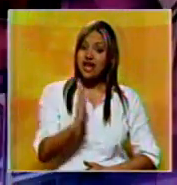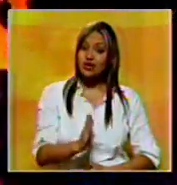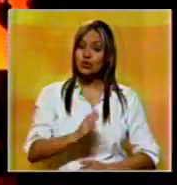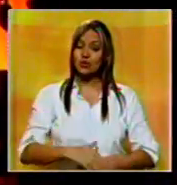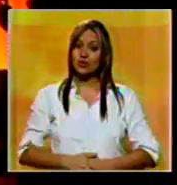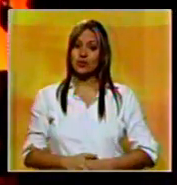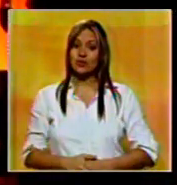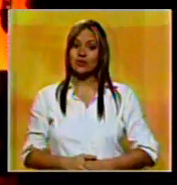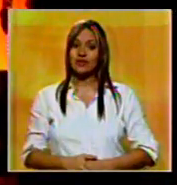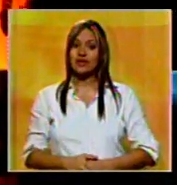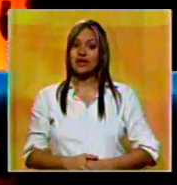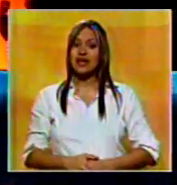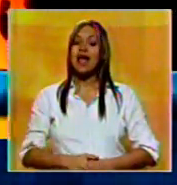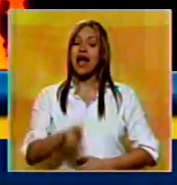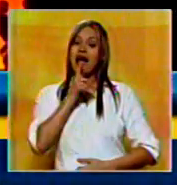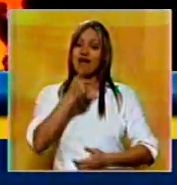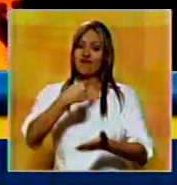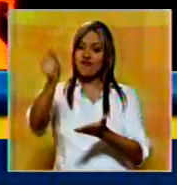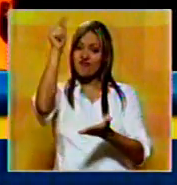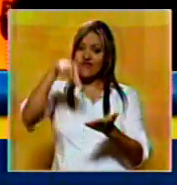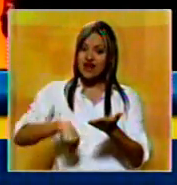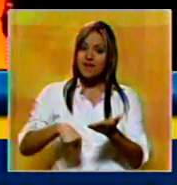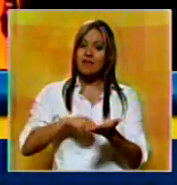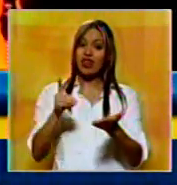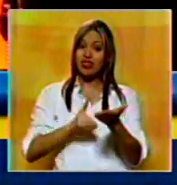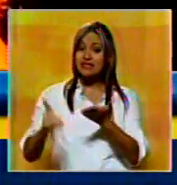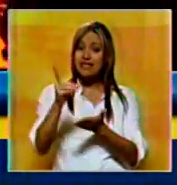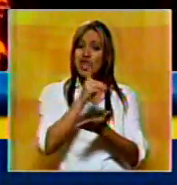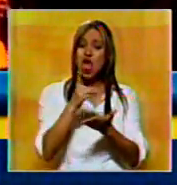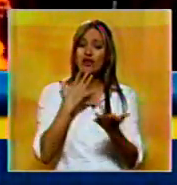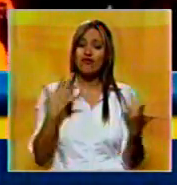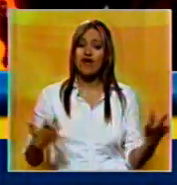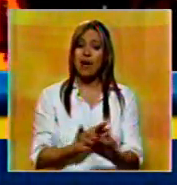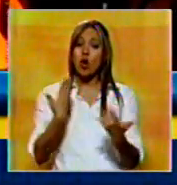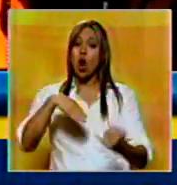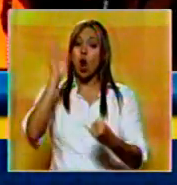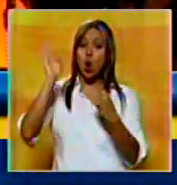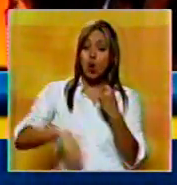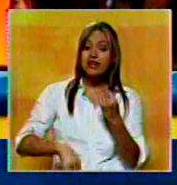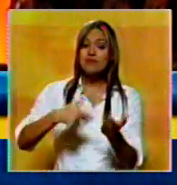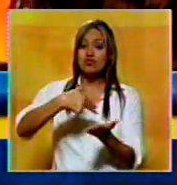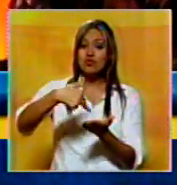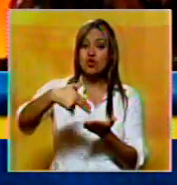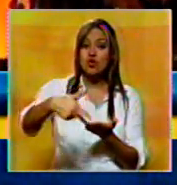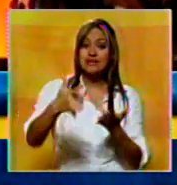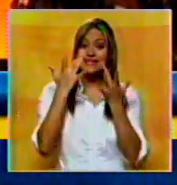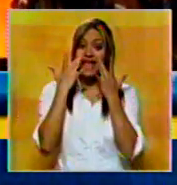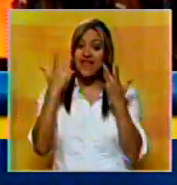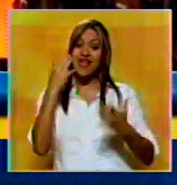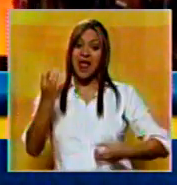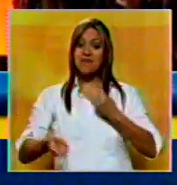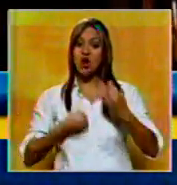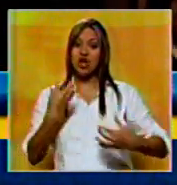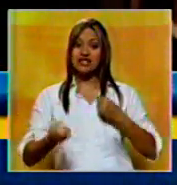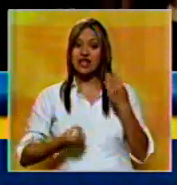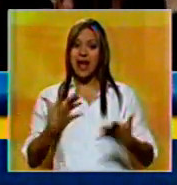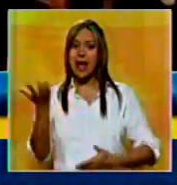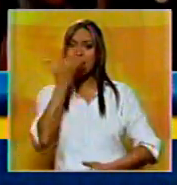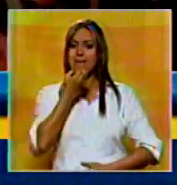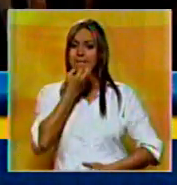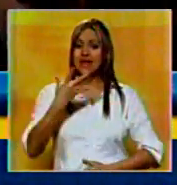Brasil. De la mano de la firma Colchi, Bündchen abrió el último desfile del día visiblemente emocionada y irradió